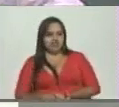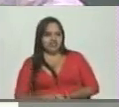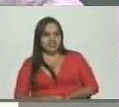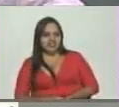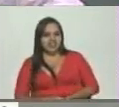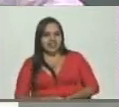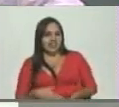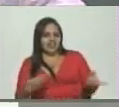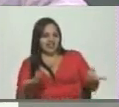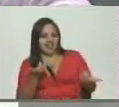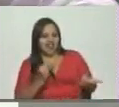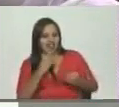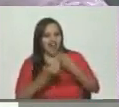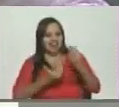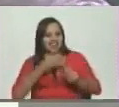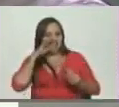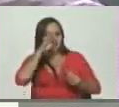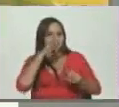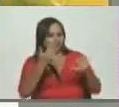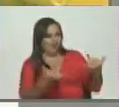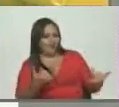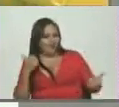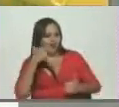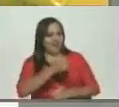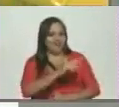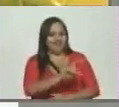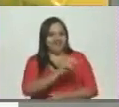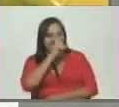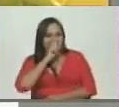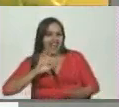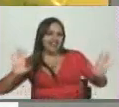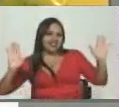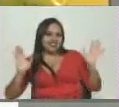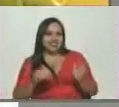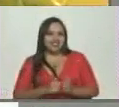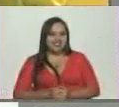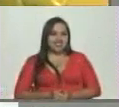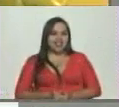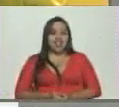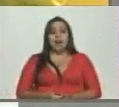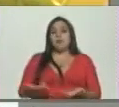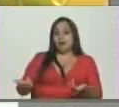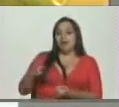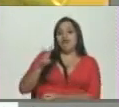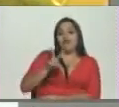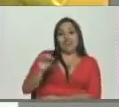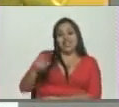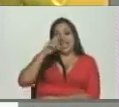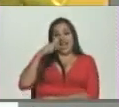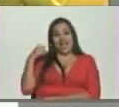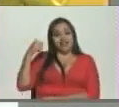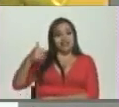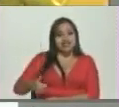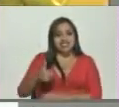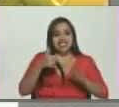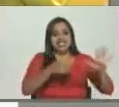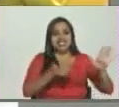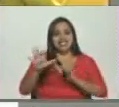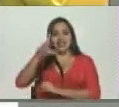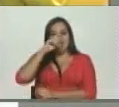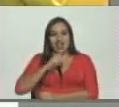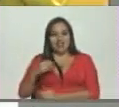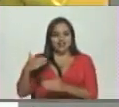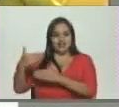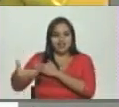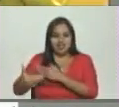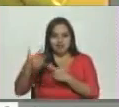con Francisco Pacheco? Bueno, en 20 años ya tendría 65 años de carrera.